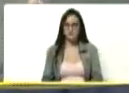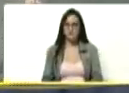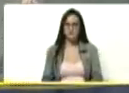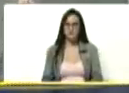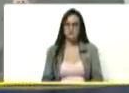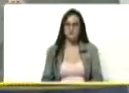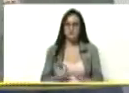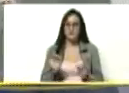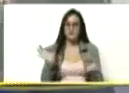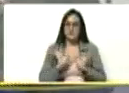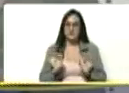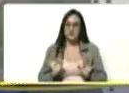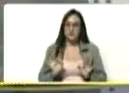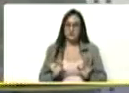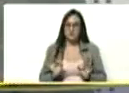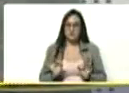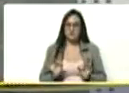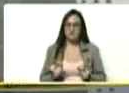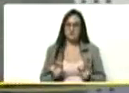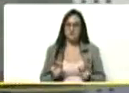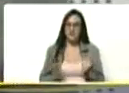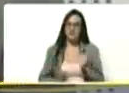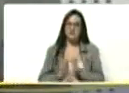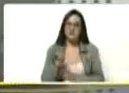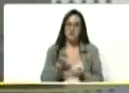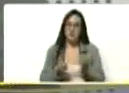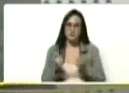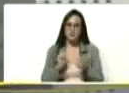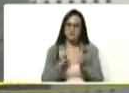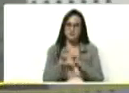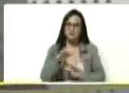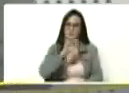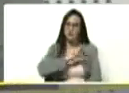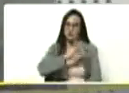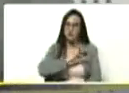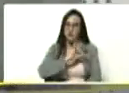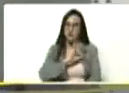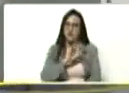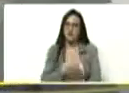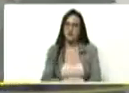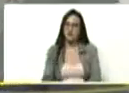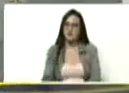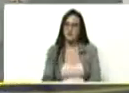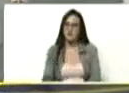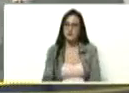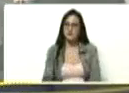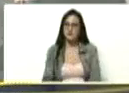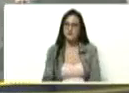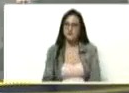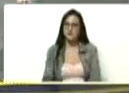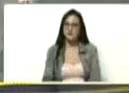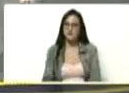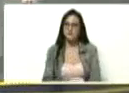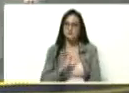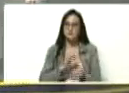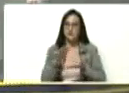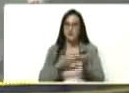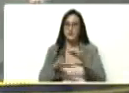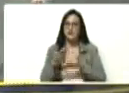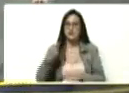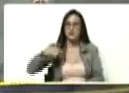vías para el desarrollo económico y la reforma social. Through trade and investments. A través del comercio y